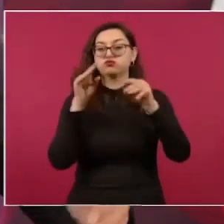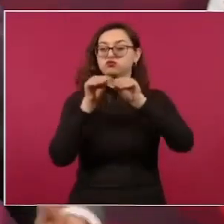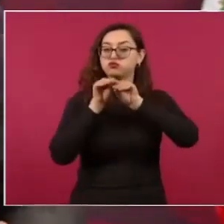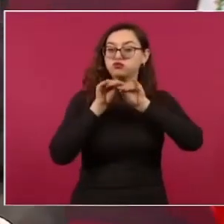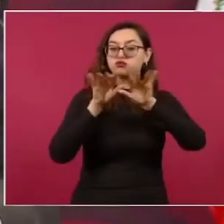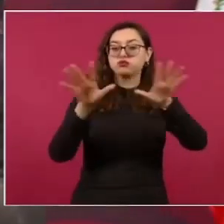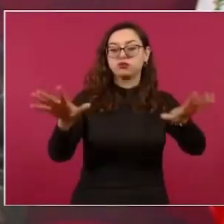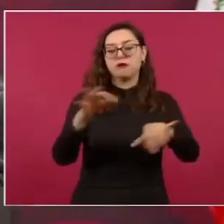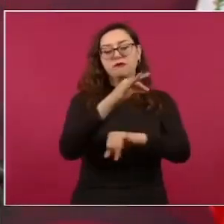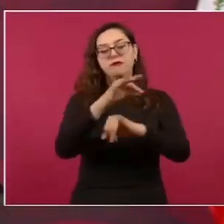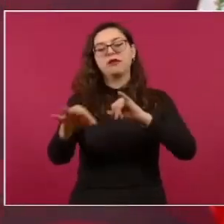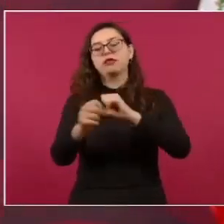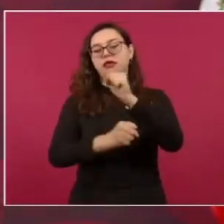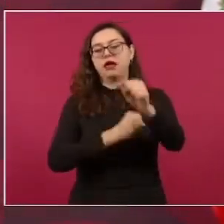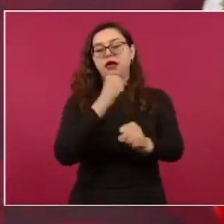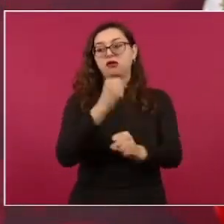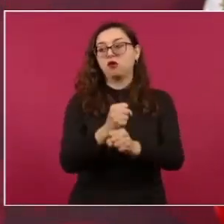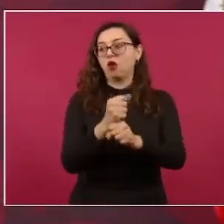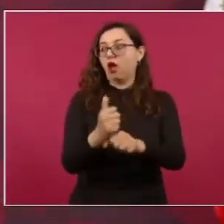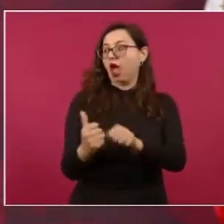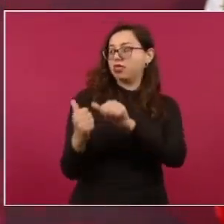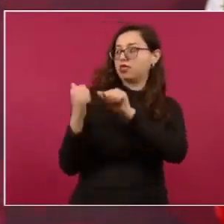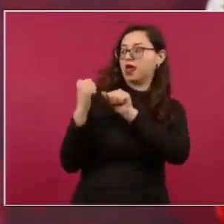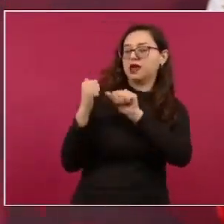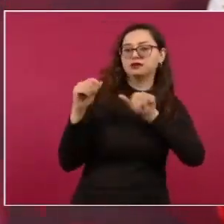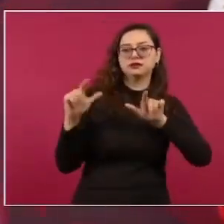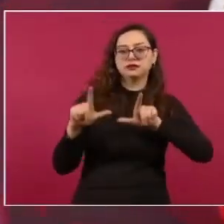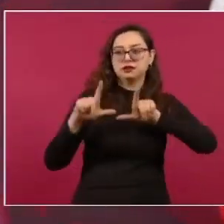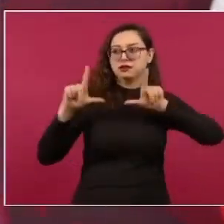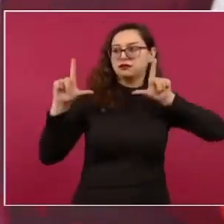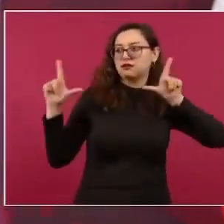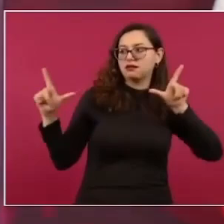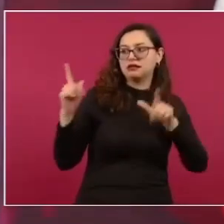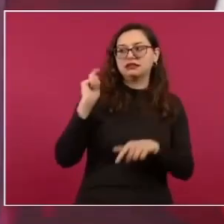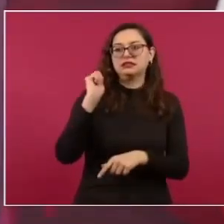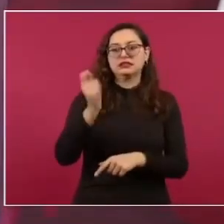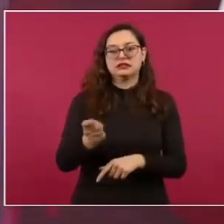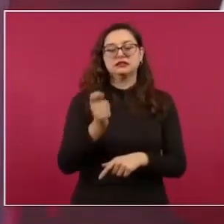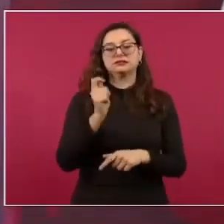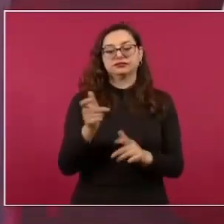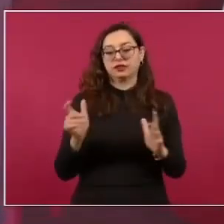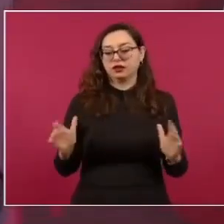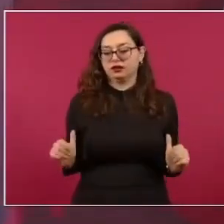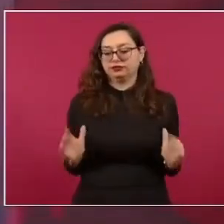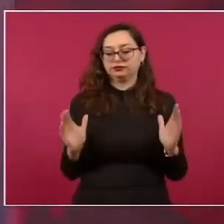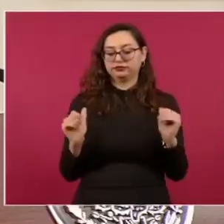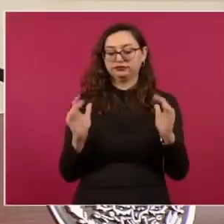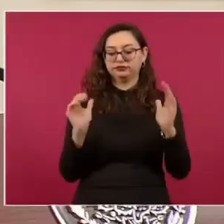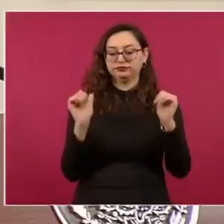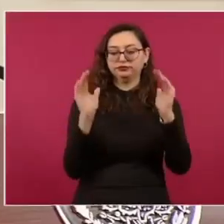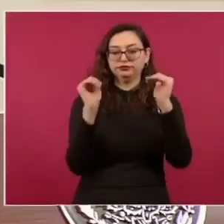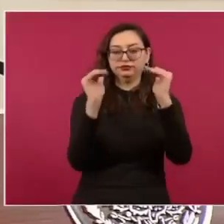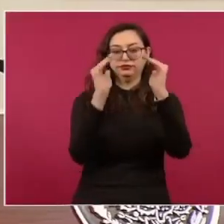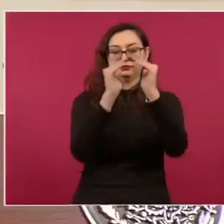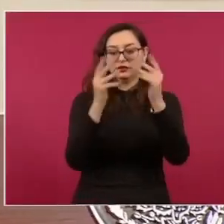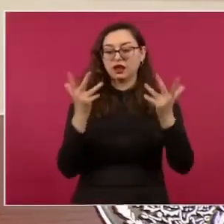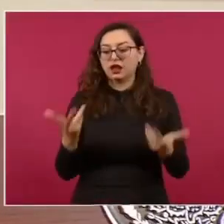hicieron una tumba para un dirigente, para un personaje, para Pacal, y luego de hacer la